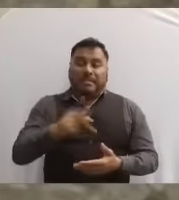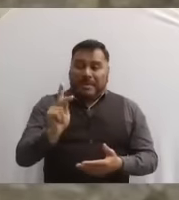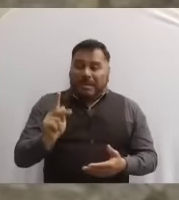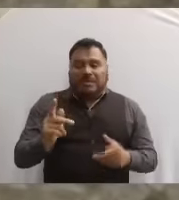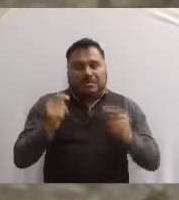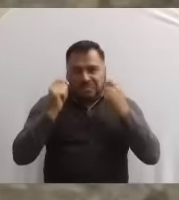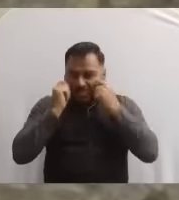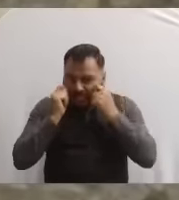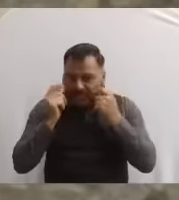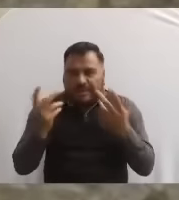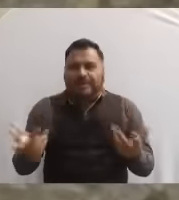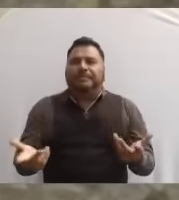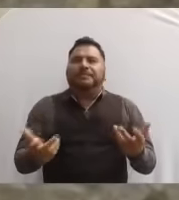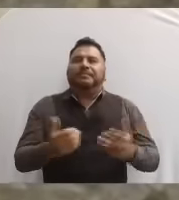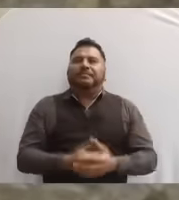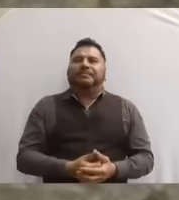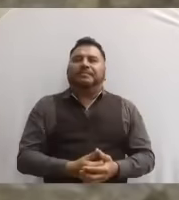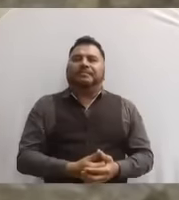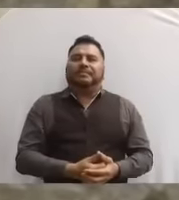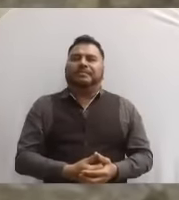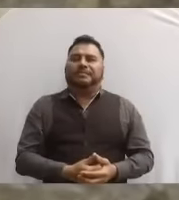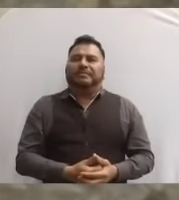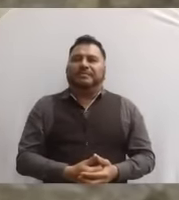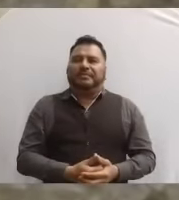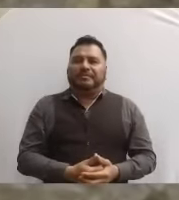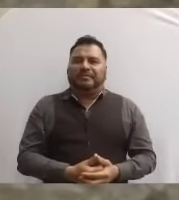todas maneras,